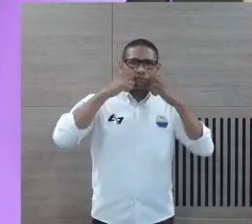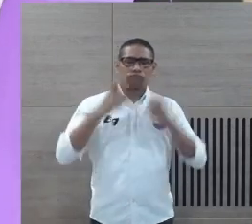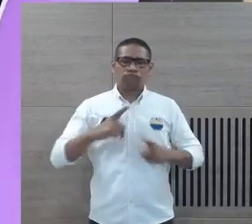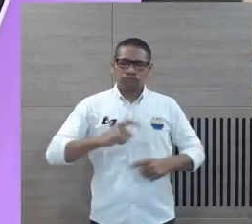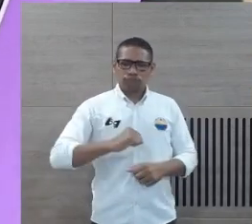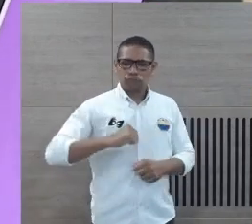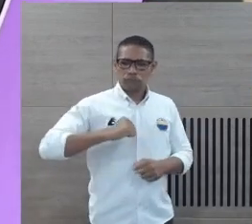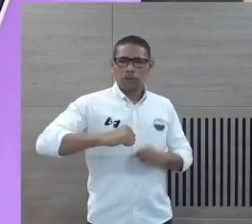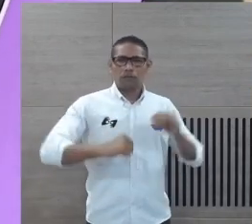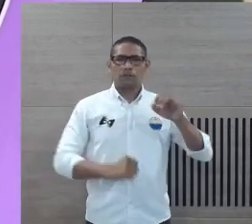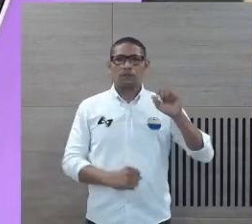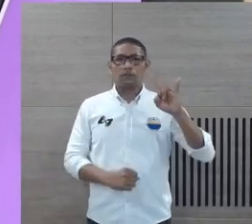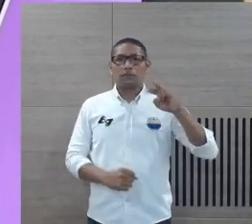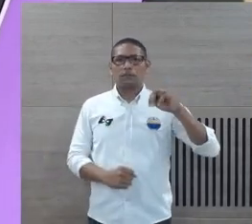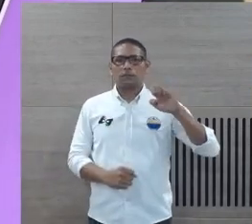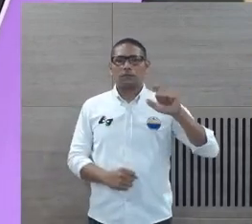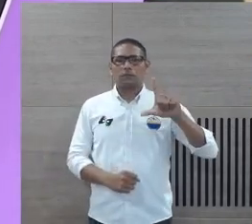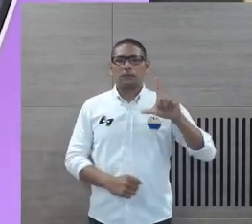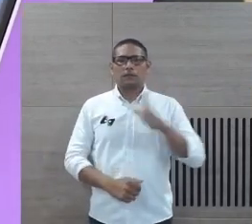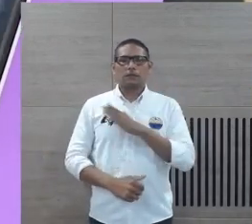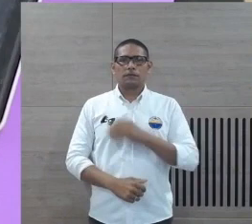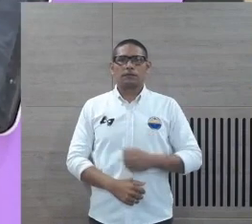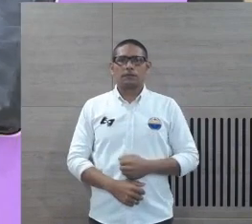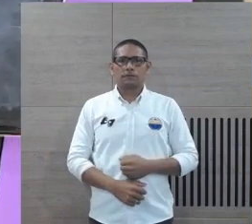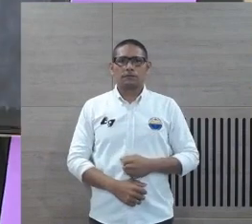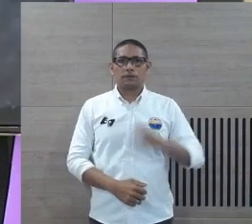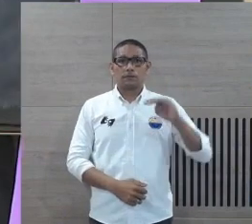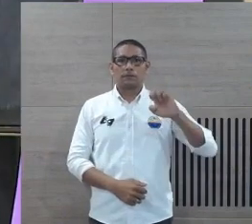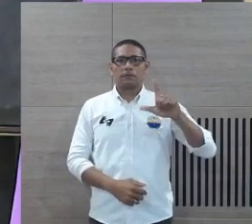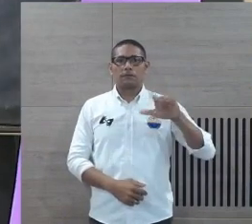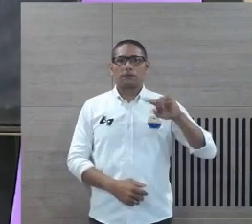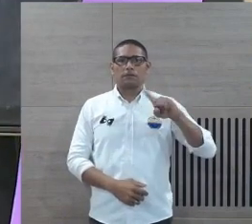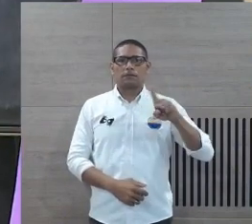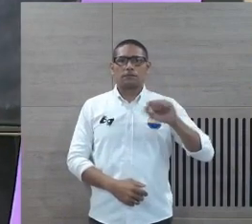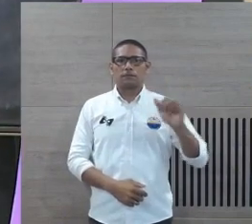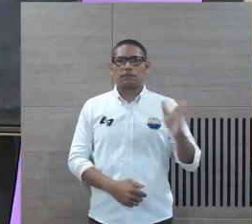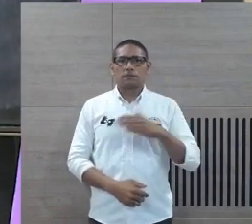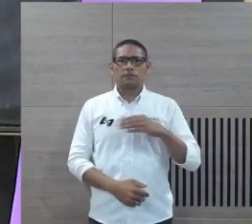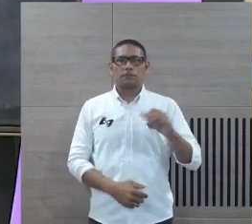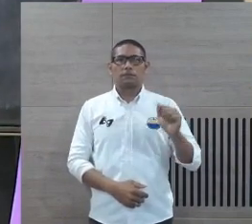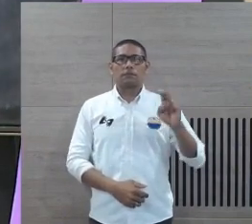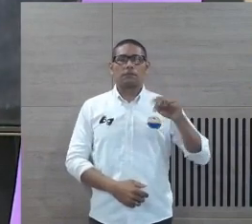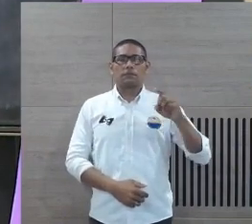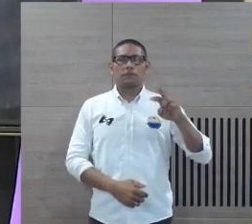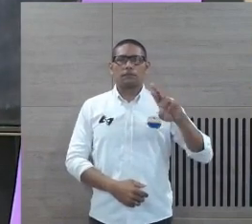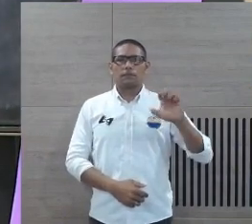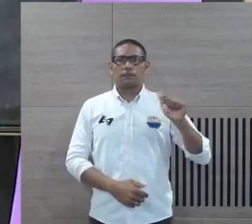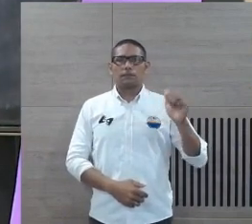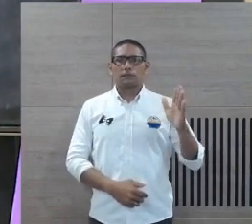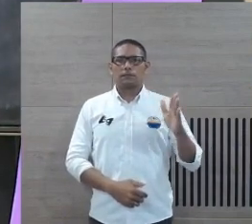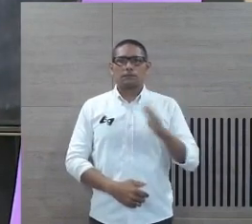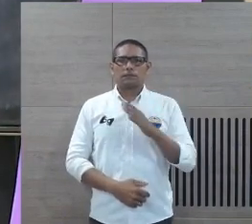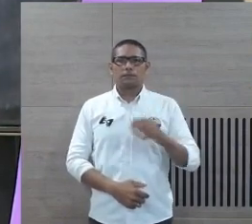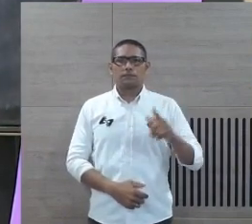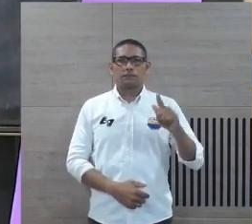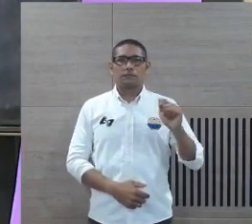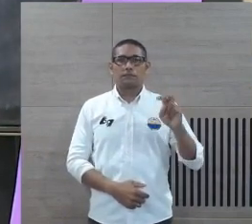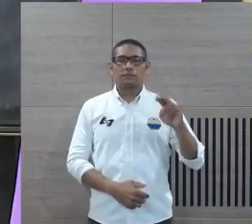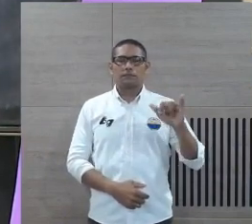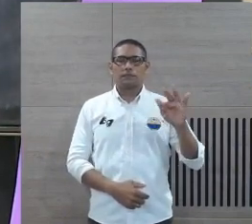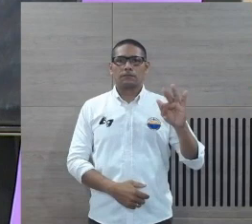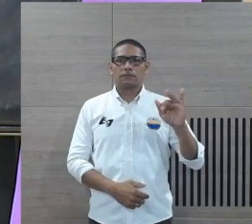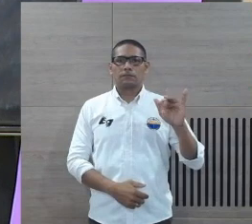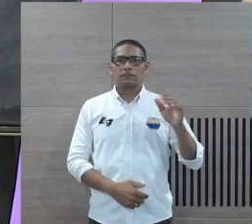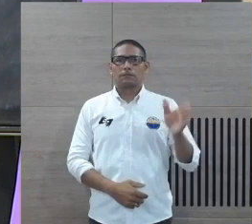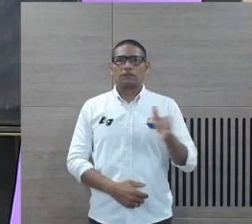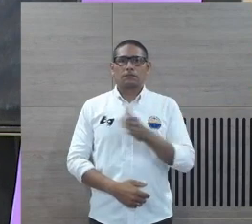Melisa Sánchez Barrios. Andrea Carolina Campo Carriazo. Farid Ismet Arango Abad. Elizabeth Esther Galindo